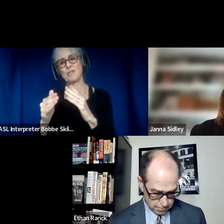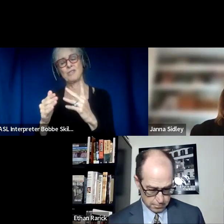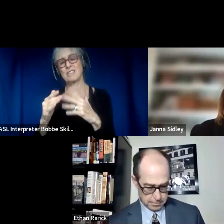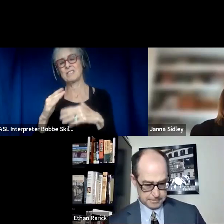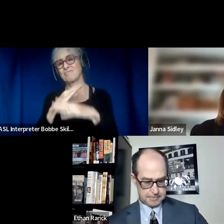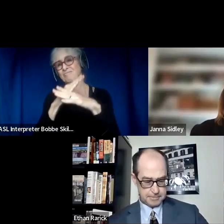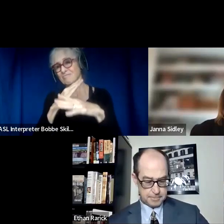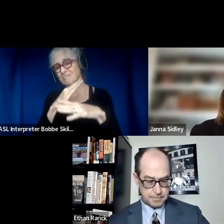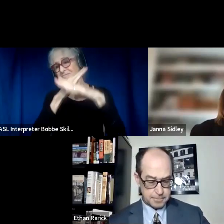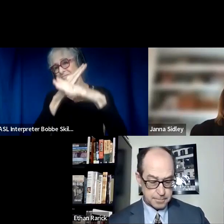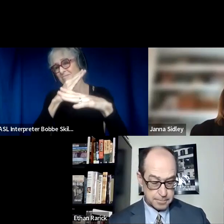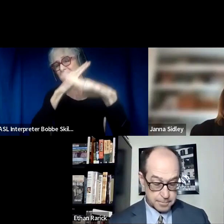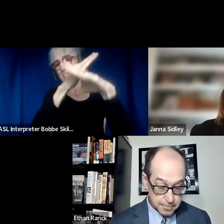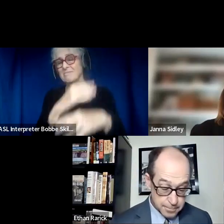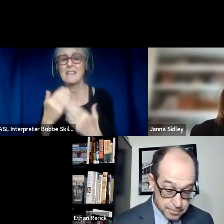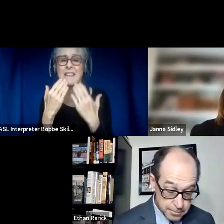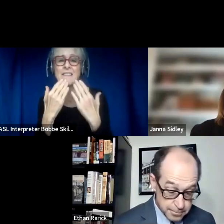de hablar.